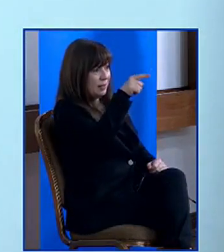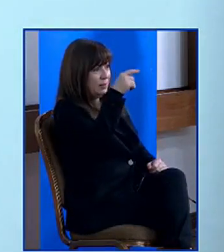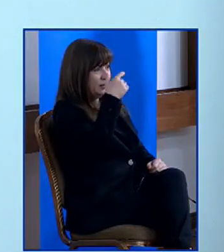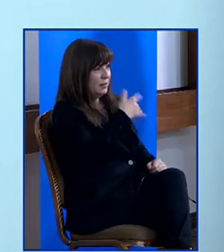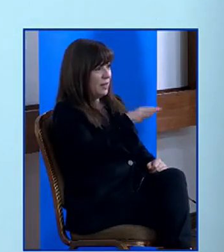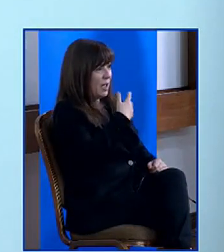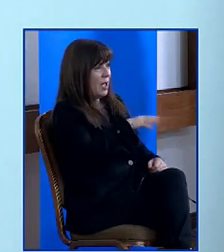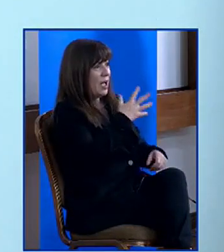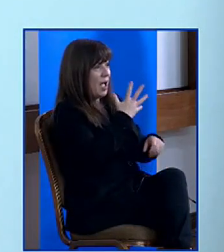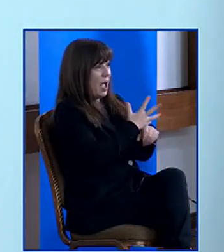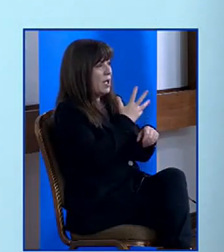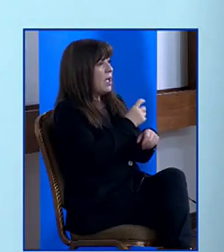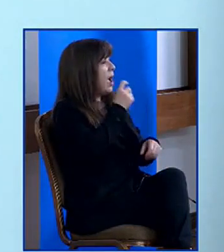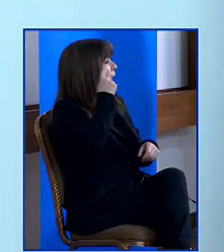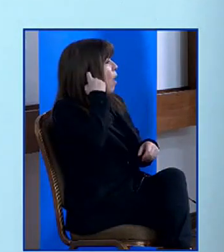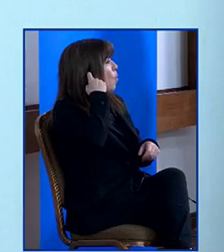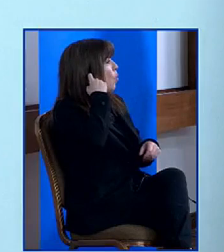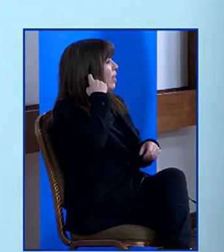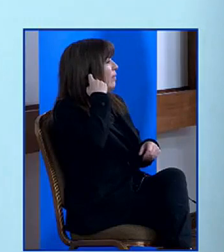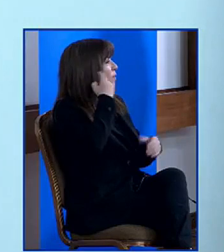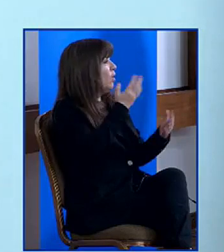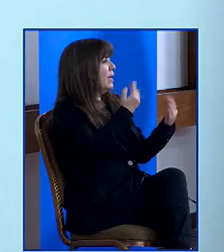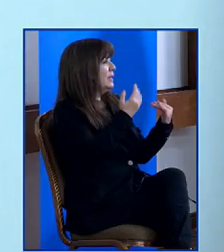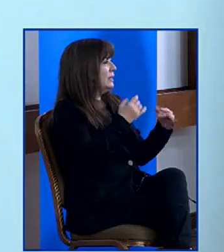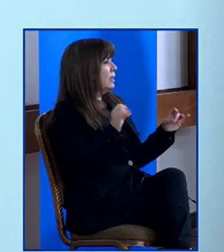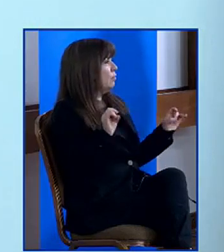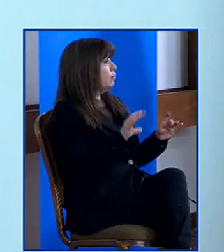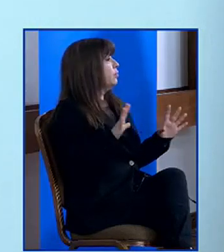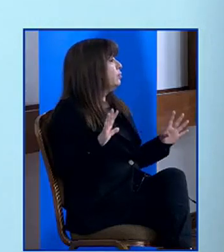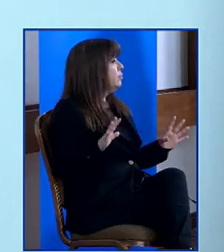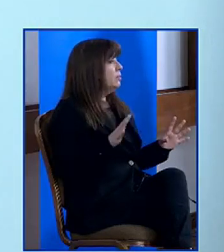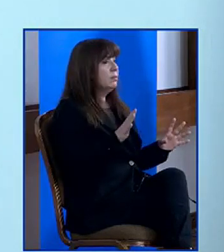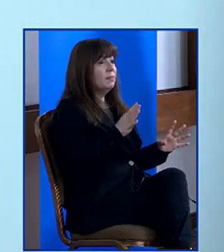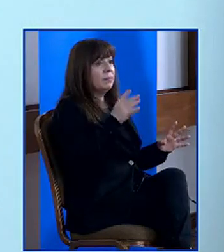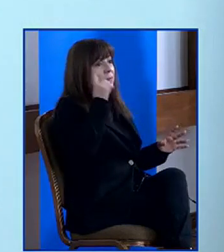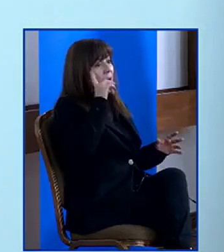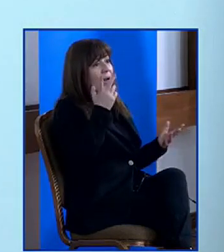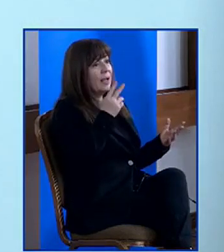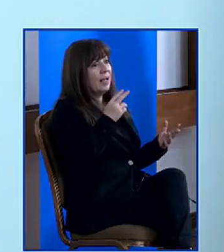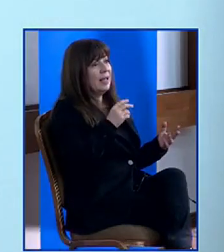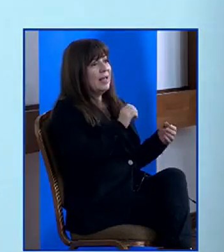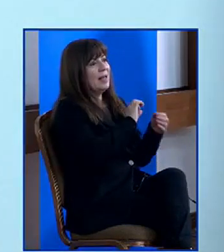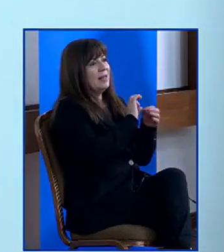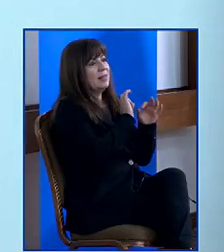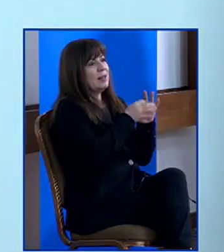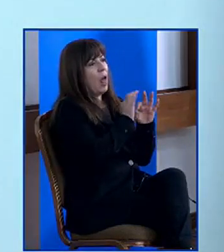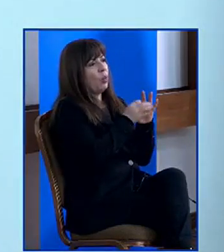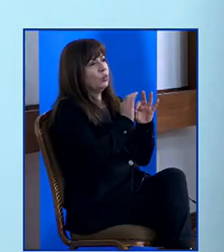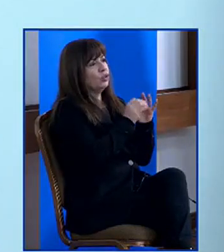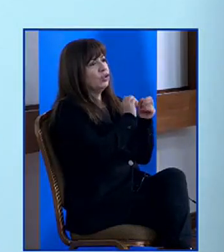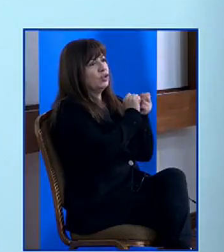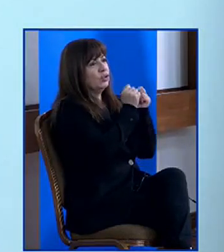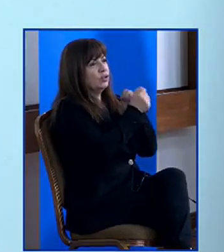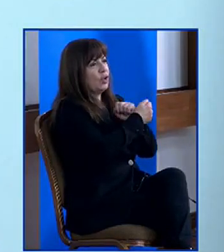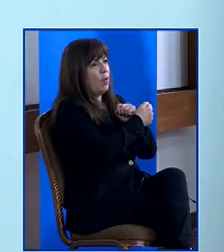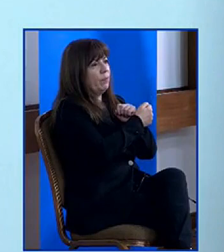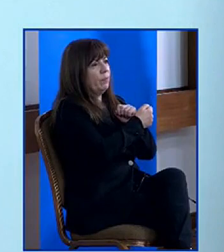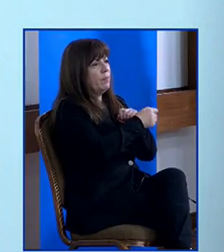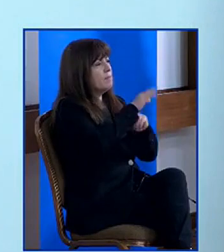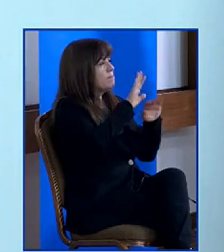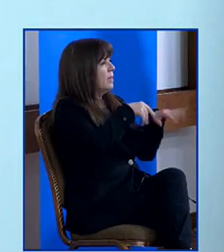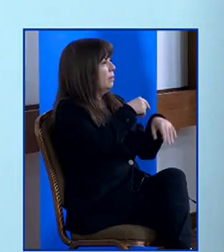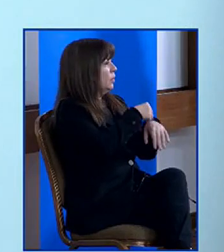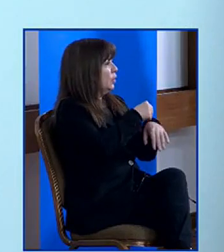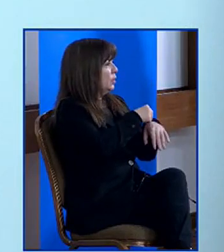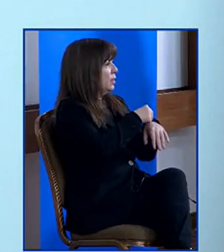tenemos a Vale con audífonos, si es que alguien necesita audífonos para la traducción simultánea,